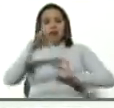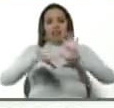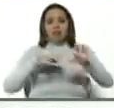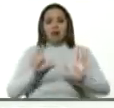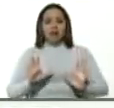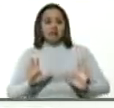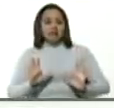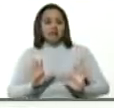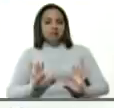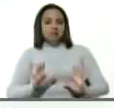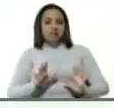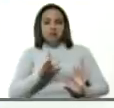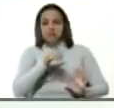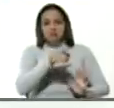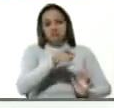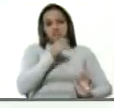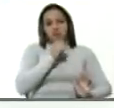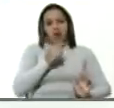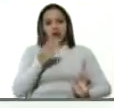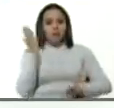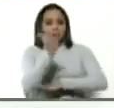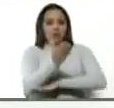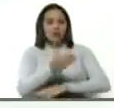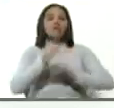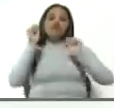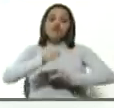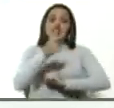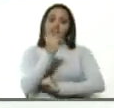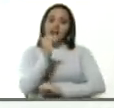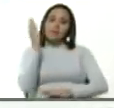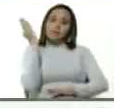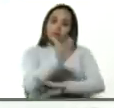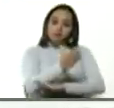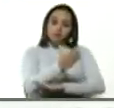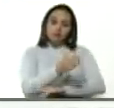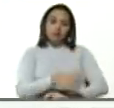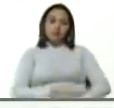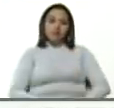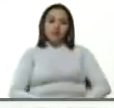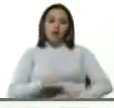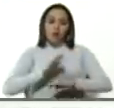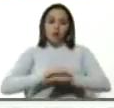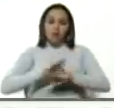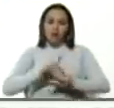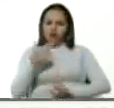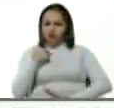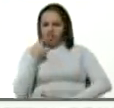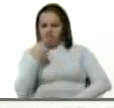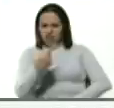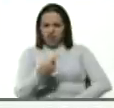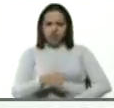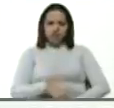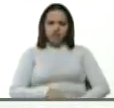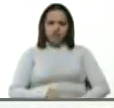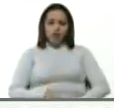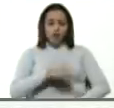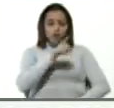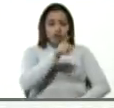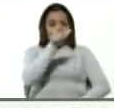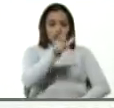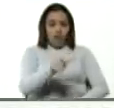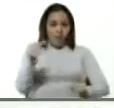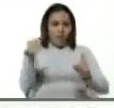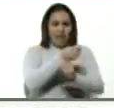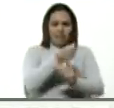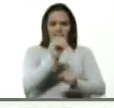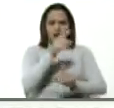animal no tiene sanción. Sí tiene sanción, porque yo digo lo siguiente: si alguien mata o maltrata a